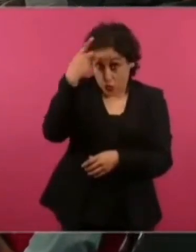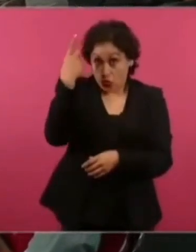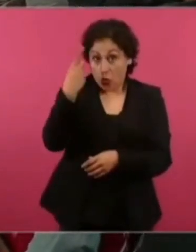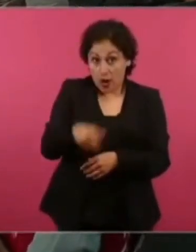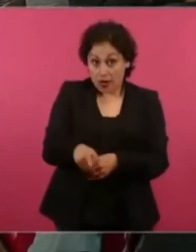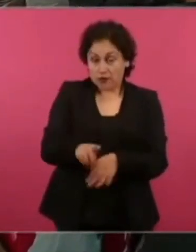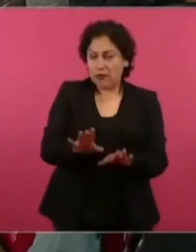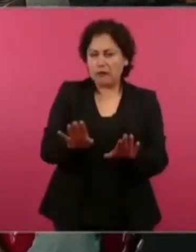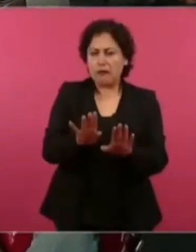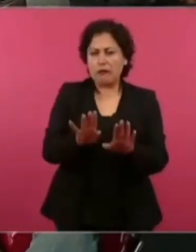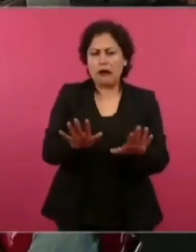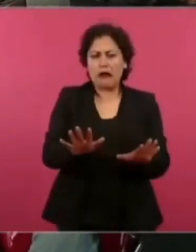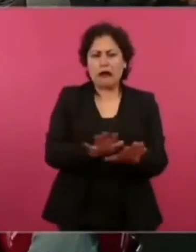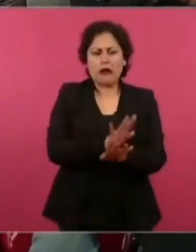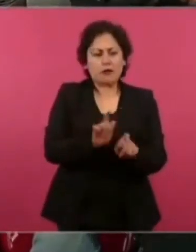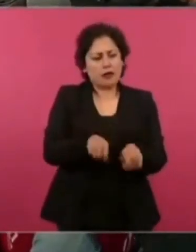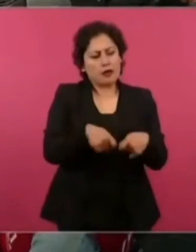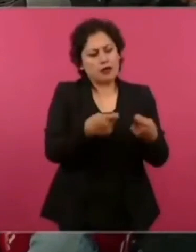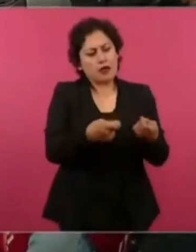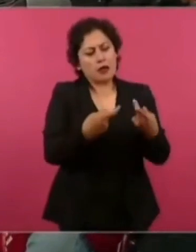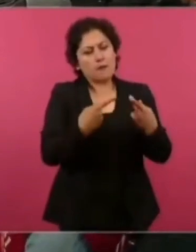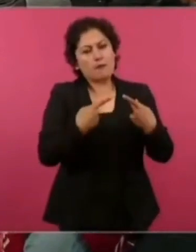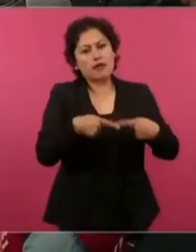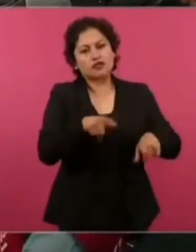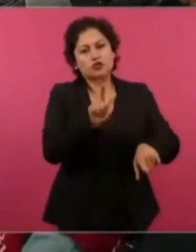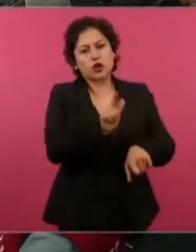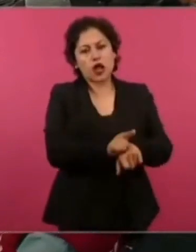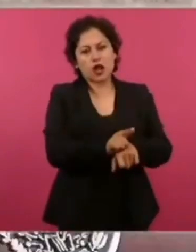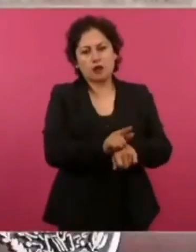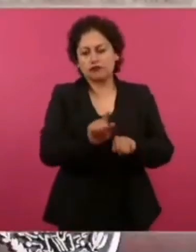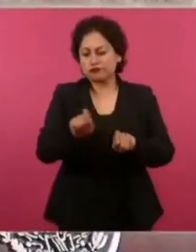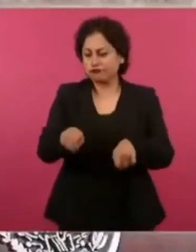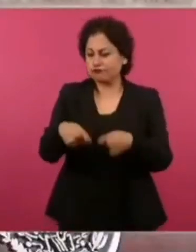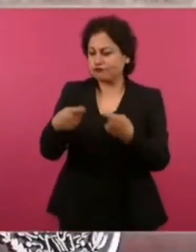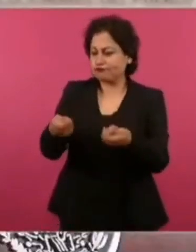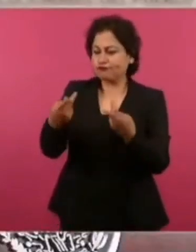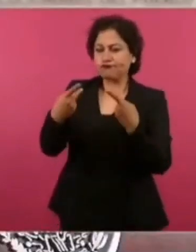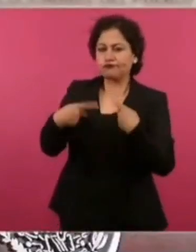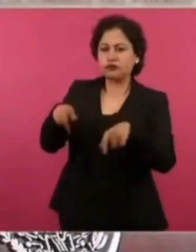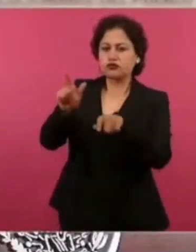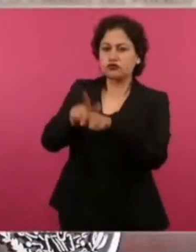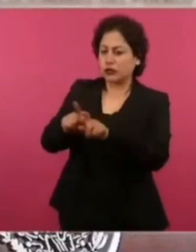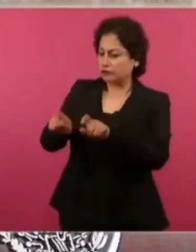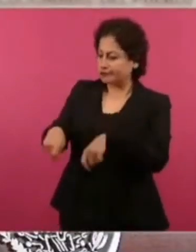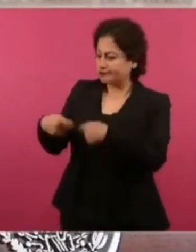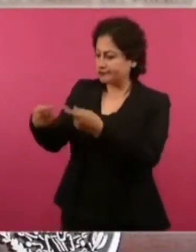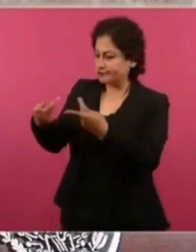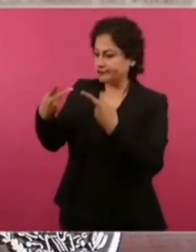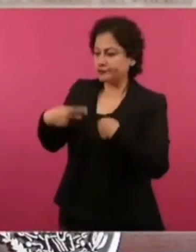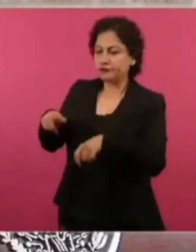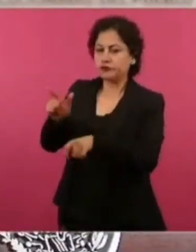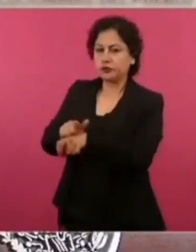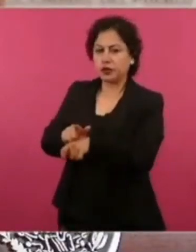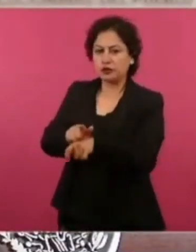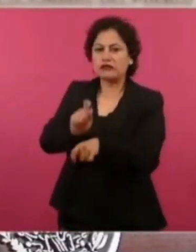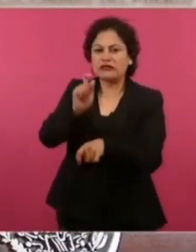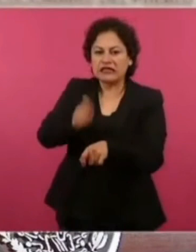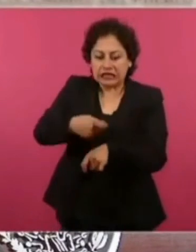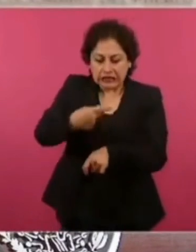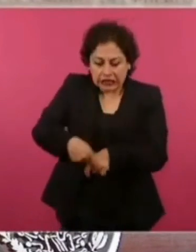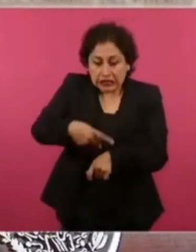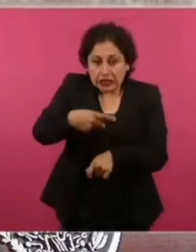que todo lo que se iba a recuperar por la venta de empresas, de bancos,